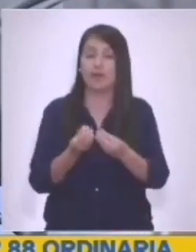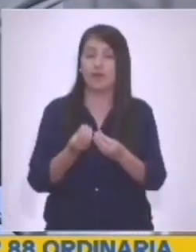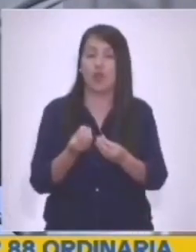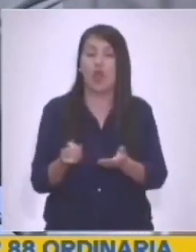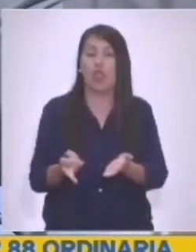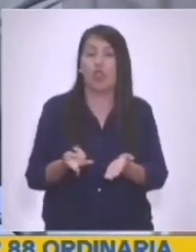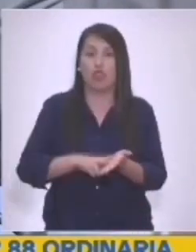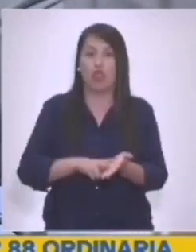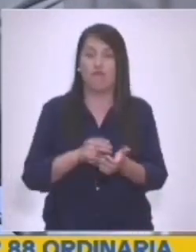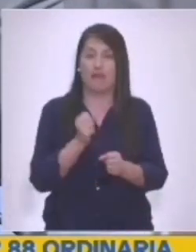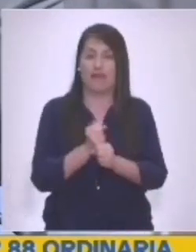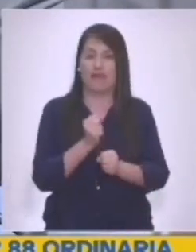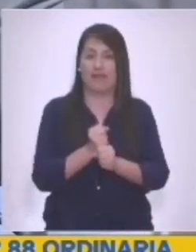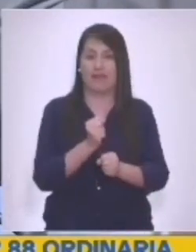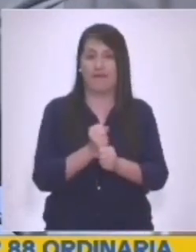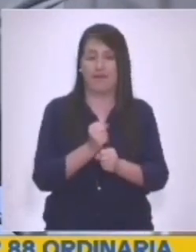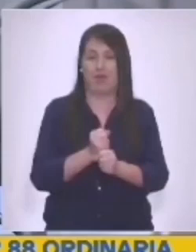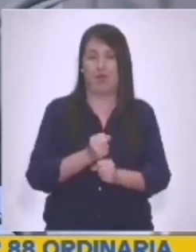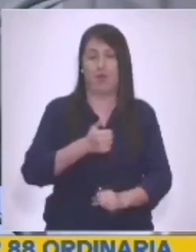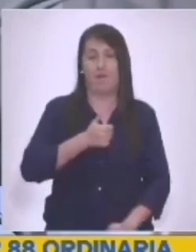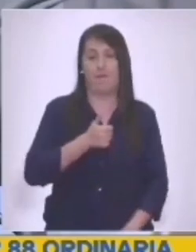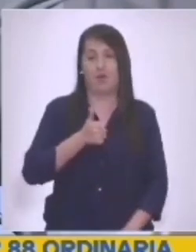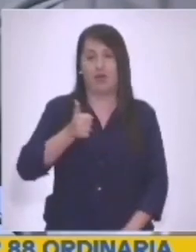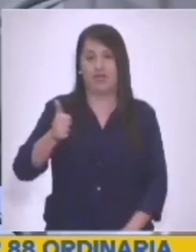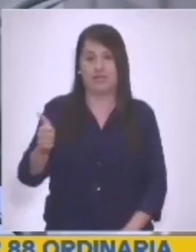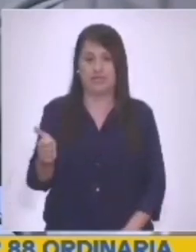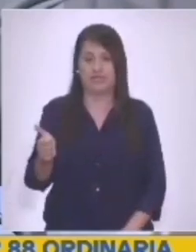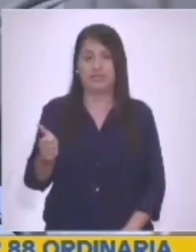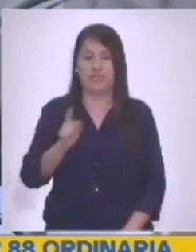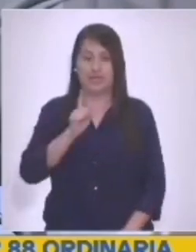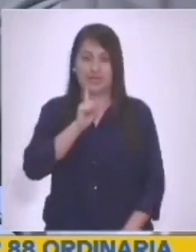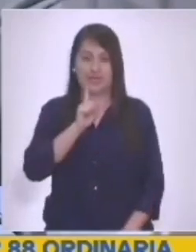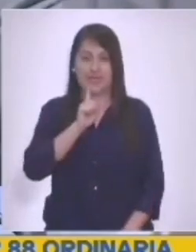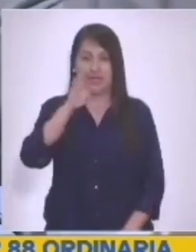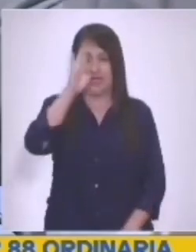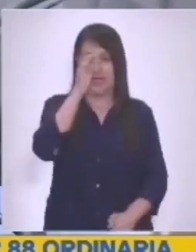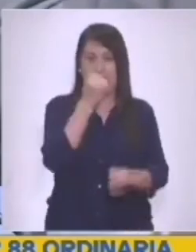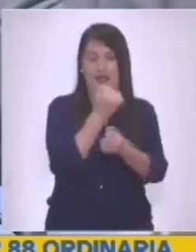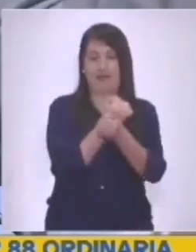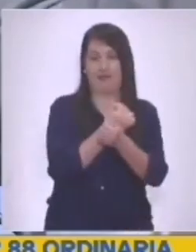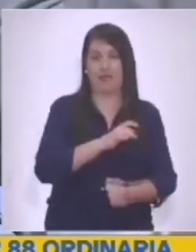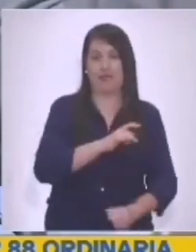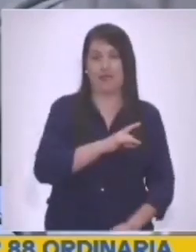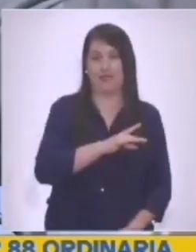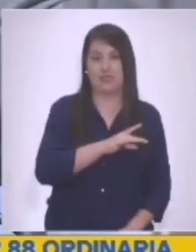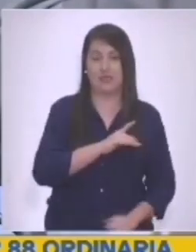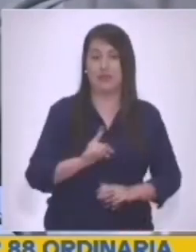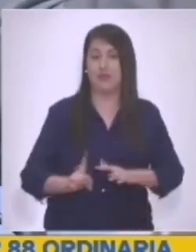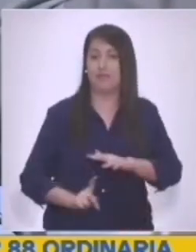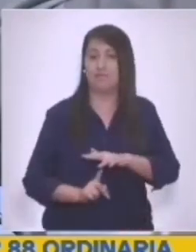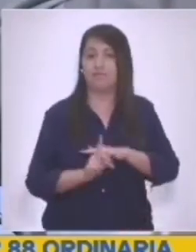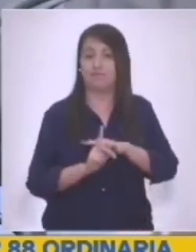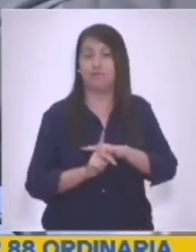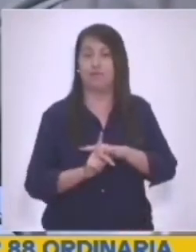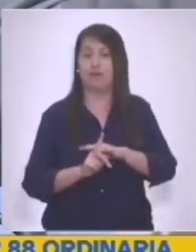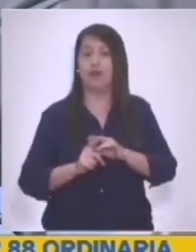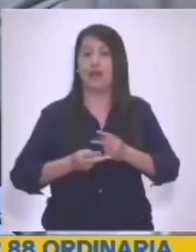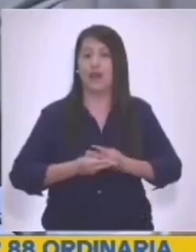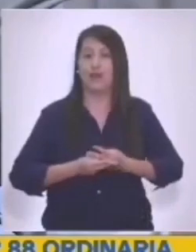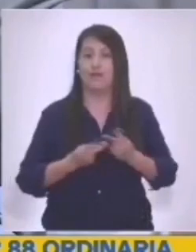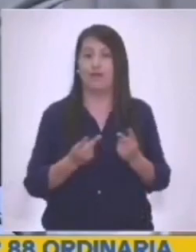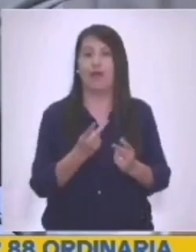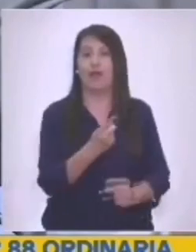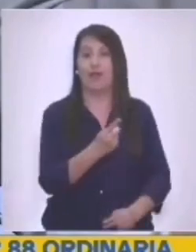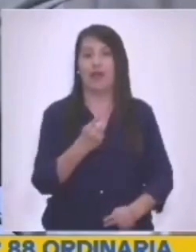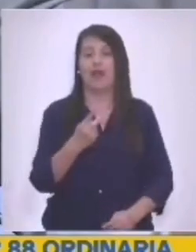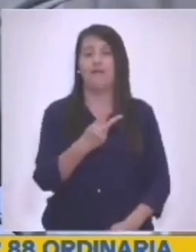de funciones entre la policía de investigaciones y carabineros de chile originados a raíz de la publicación de la